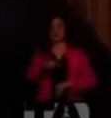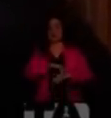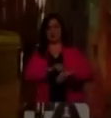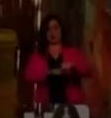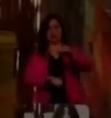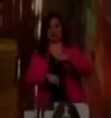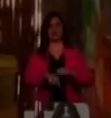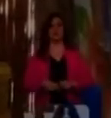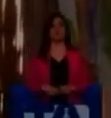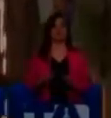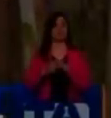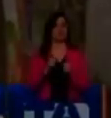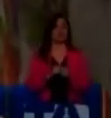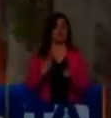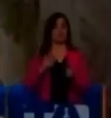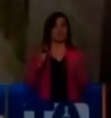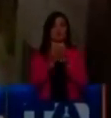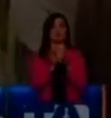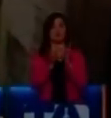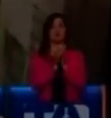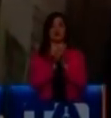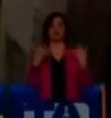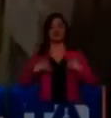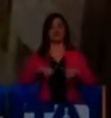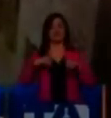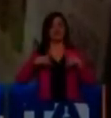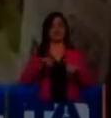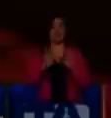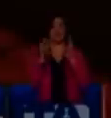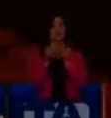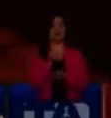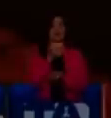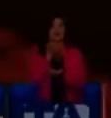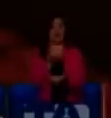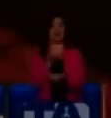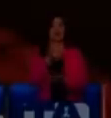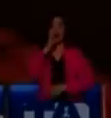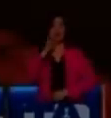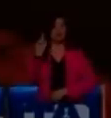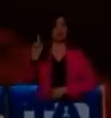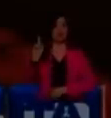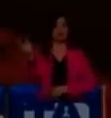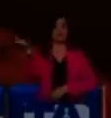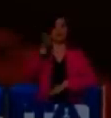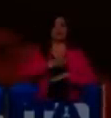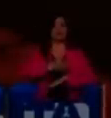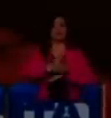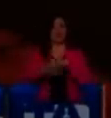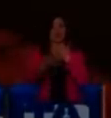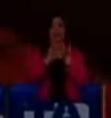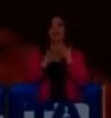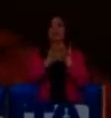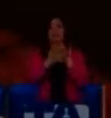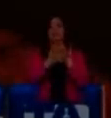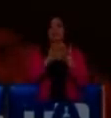el baño. Y los problemas de índole marital eran bastante frecuentes, cuentan los familiares. De hecho, el autor del crimen apenas había salido